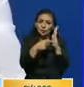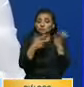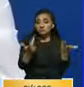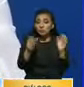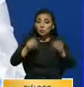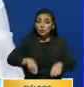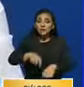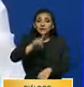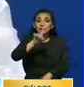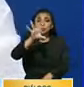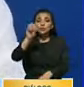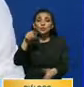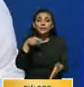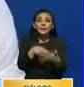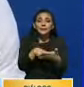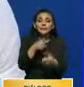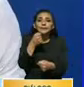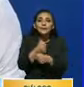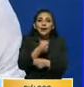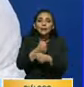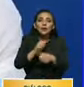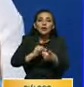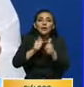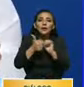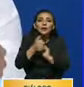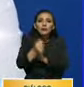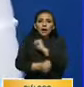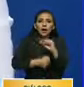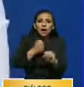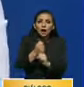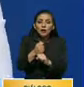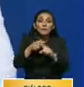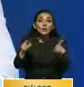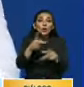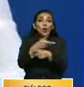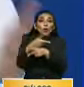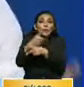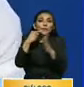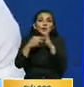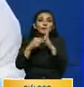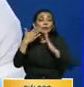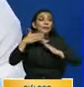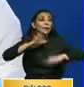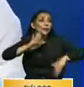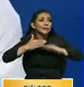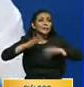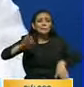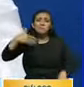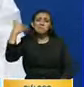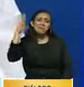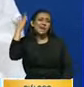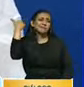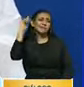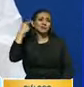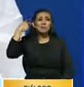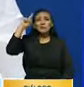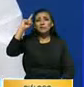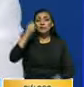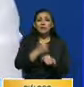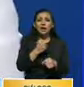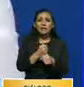de 150 mil empleos por año. Mucho cuidado, pero quien te promete otra cosa, eso también es